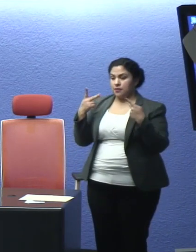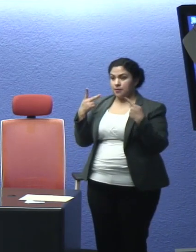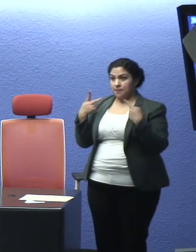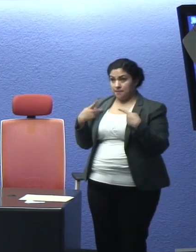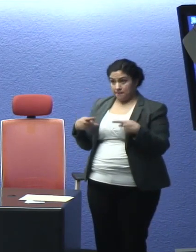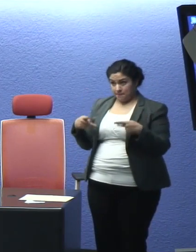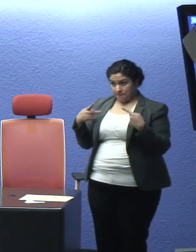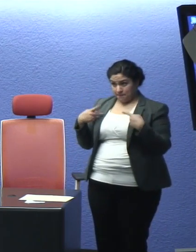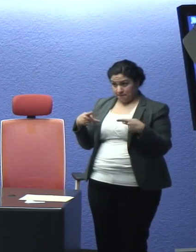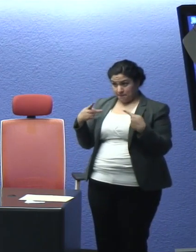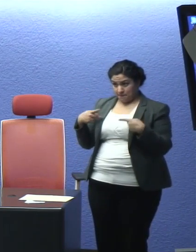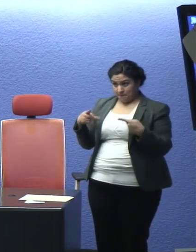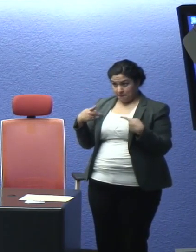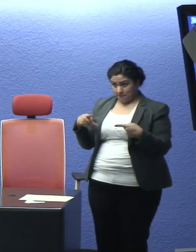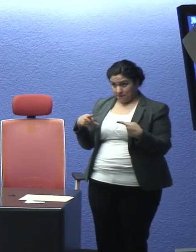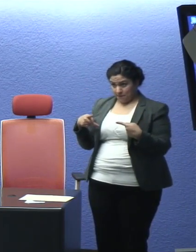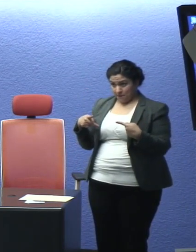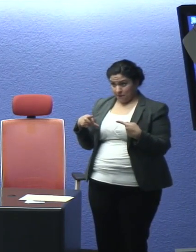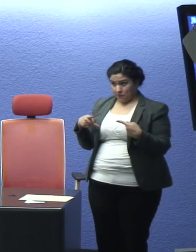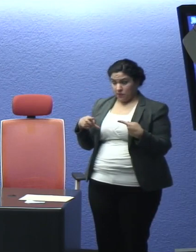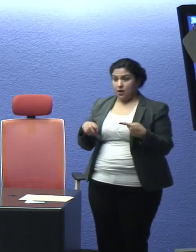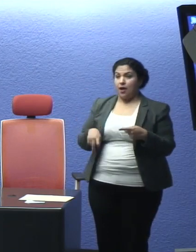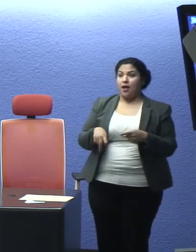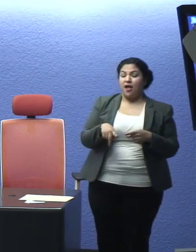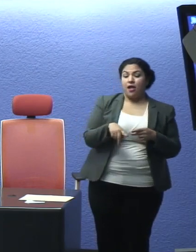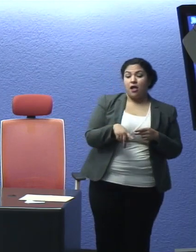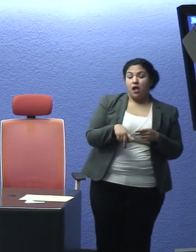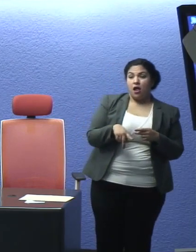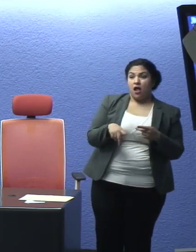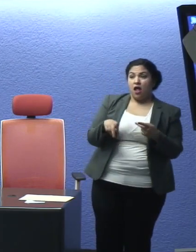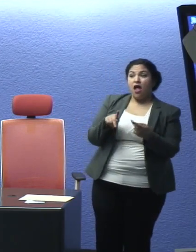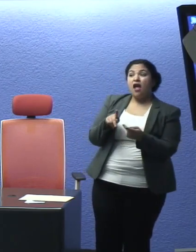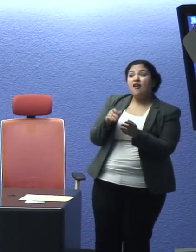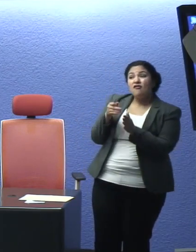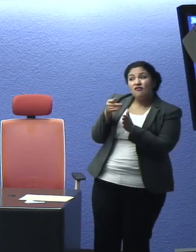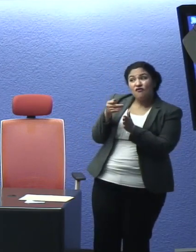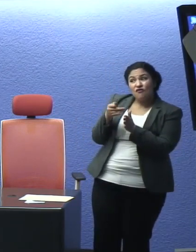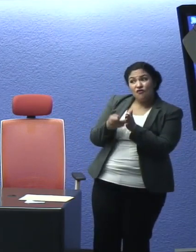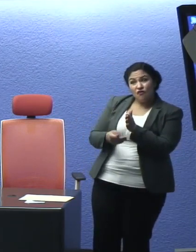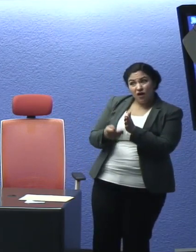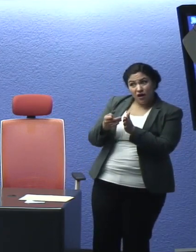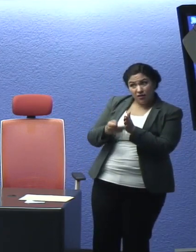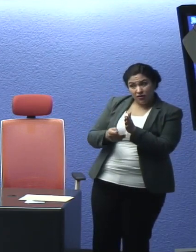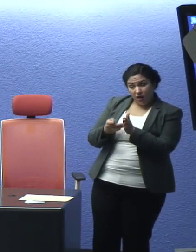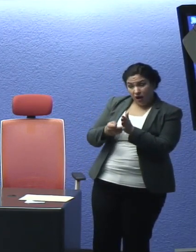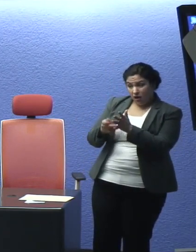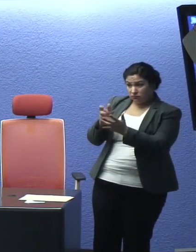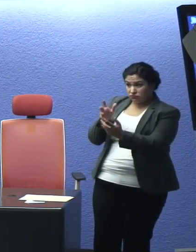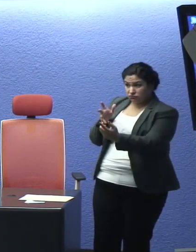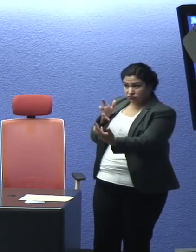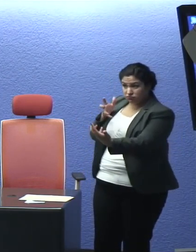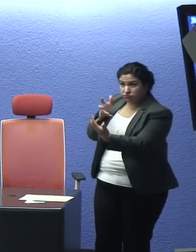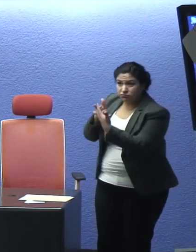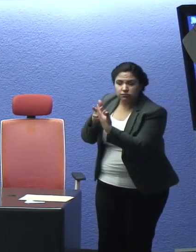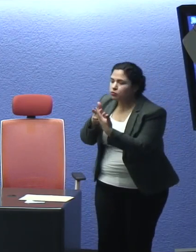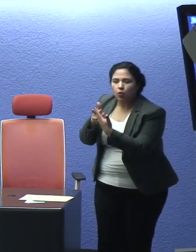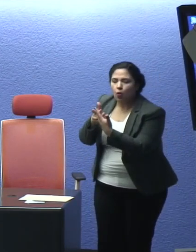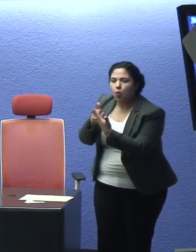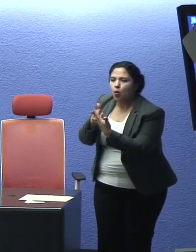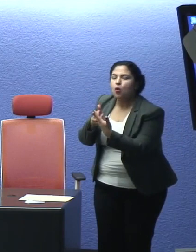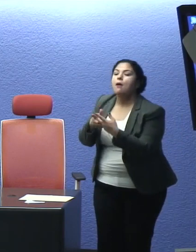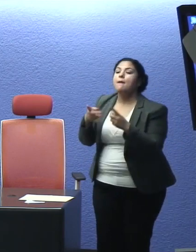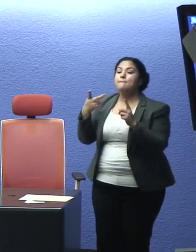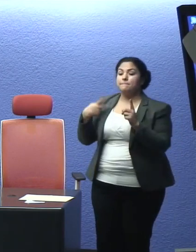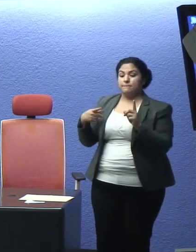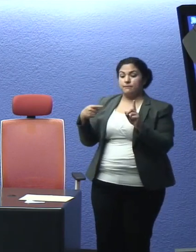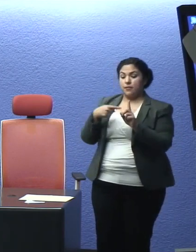voy a utilizar el término de deficiencia, como es el término que maneja y que utiliza la Convención sobre los Derechos de las Personas con Discapacidad.